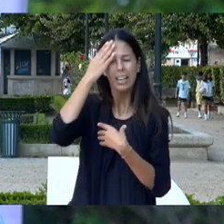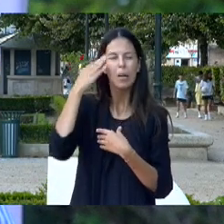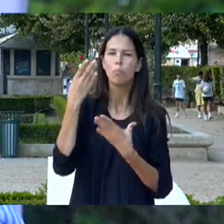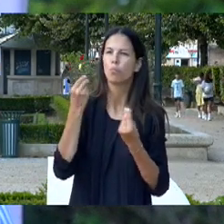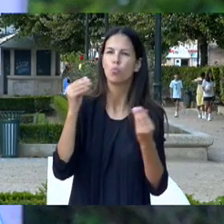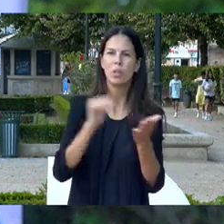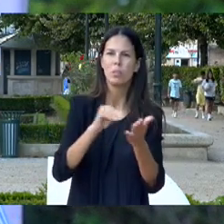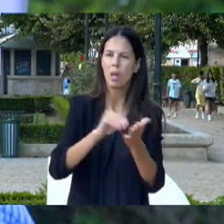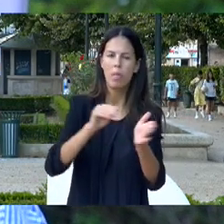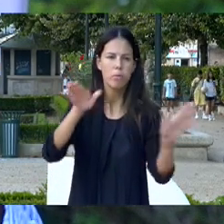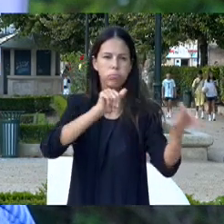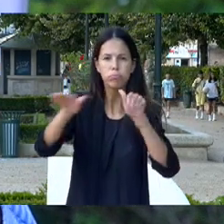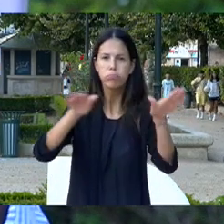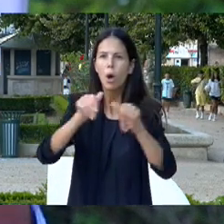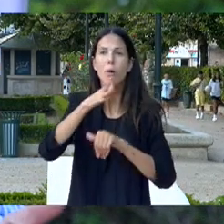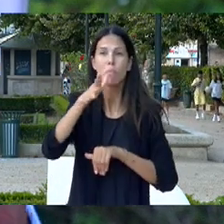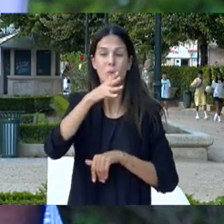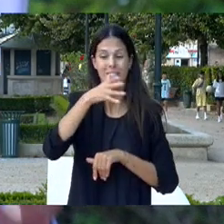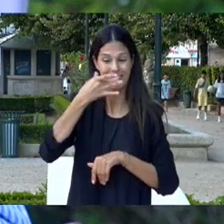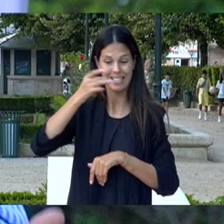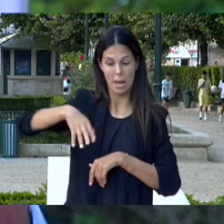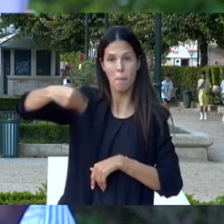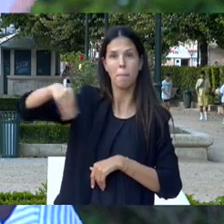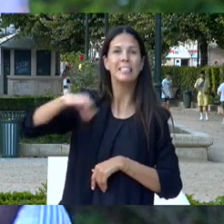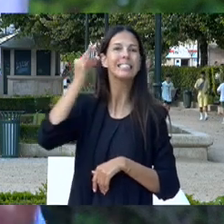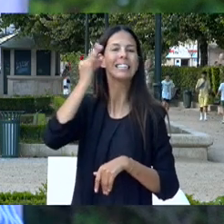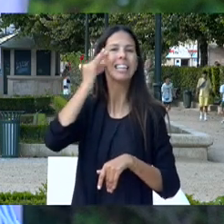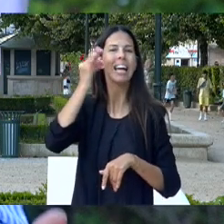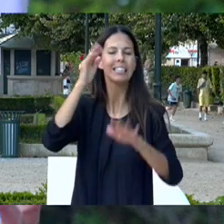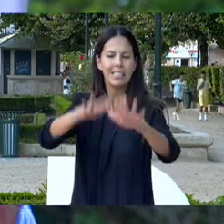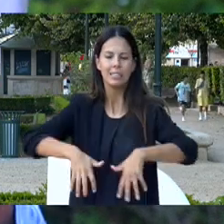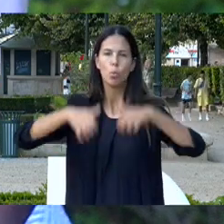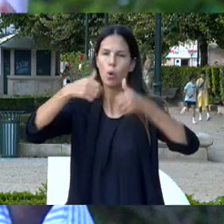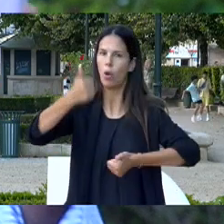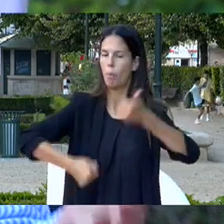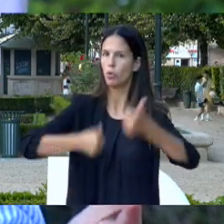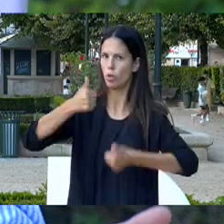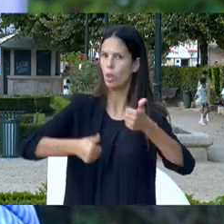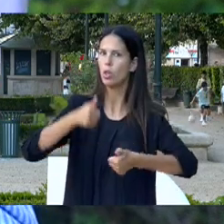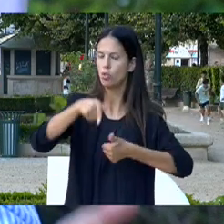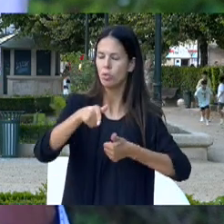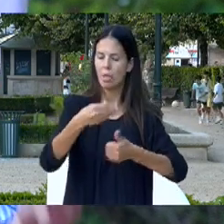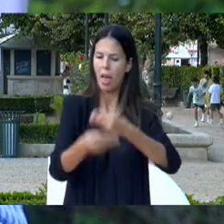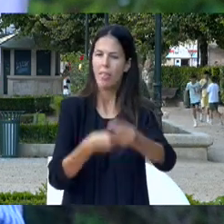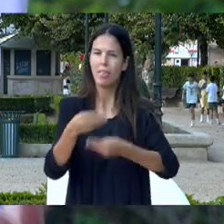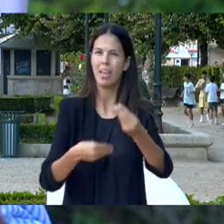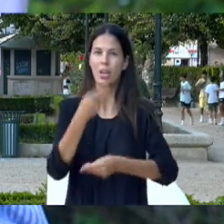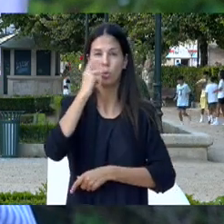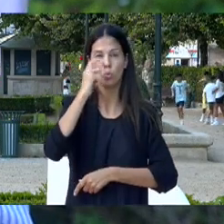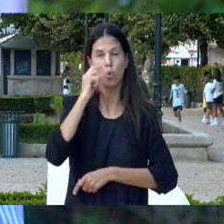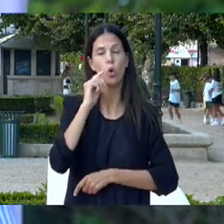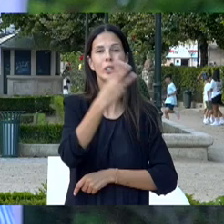de veces Marea, porque era presidenta do tribunal de oposicións que se estaban celebrando en xuño